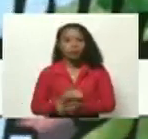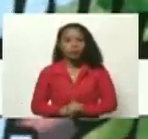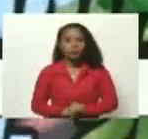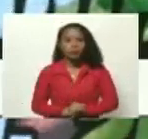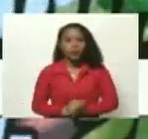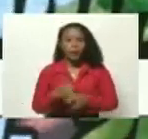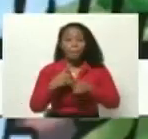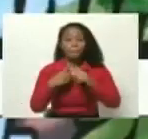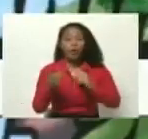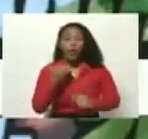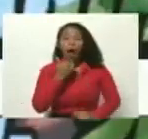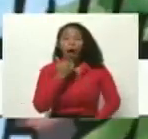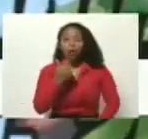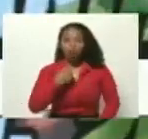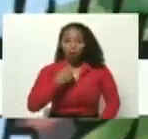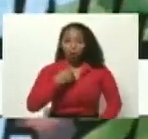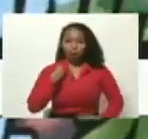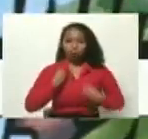Pero algo